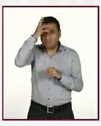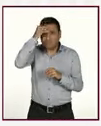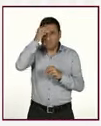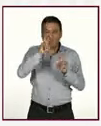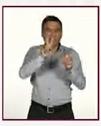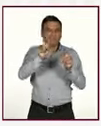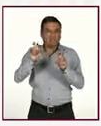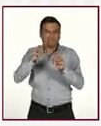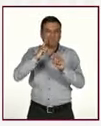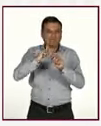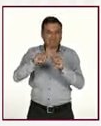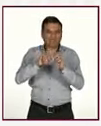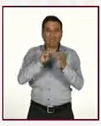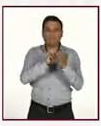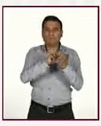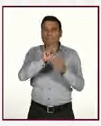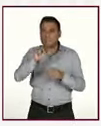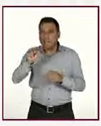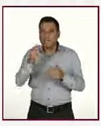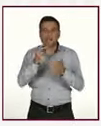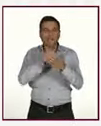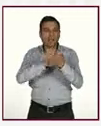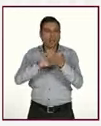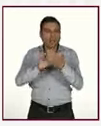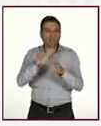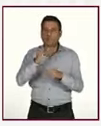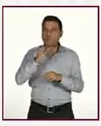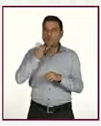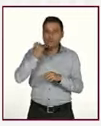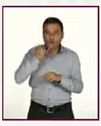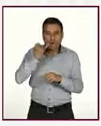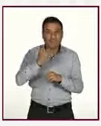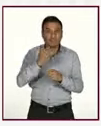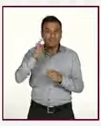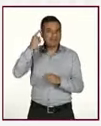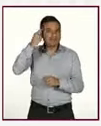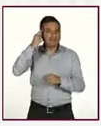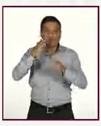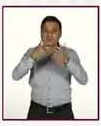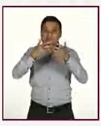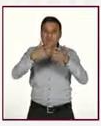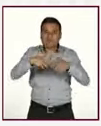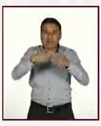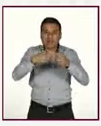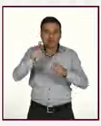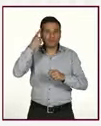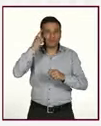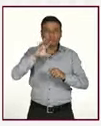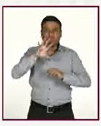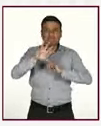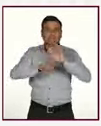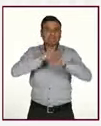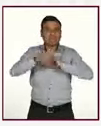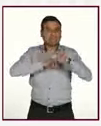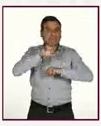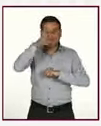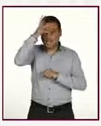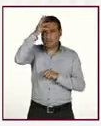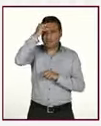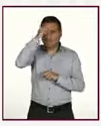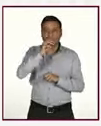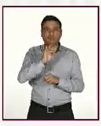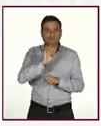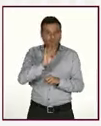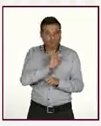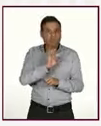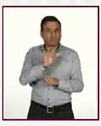A pintar, a leer, a otro idioma y así, porque es cuando nuestro cerebro está más como esponjita y puedes